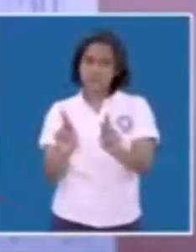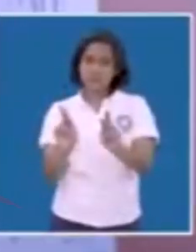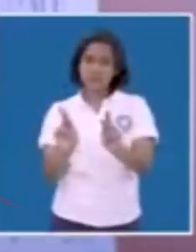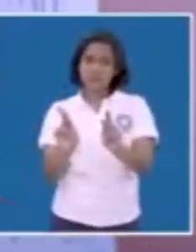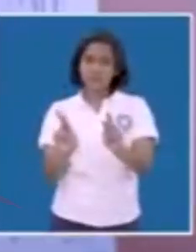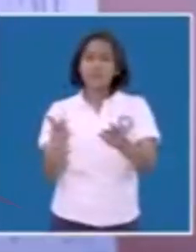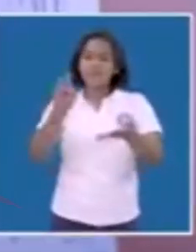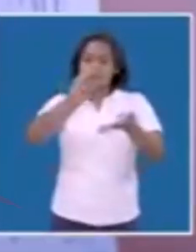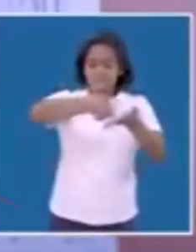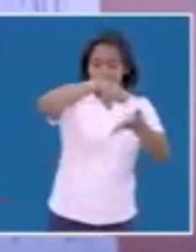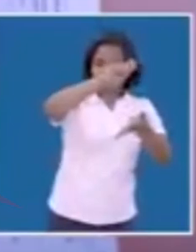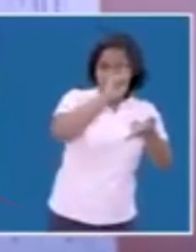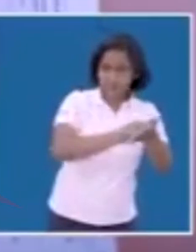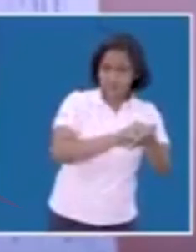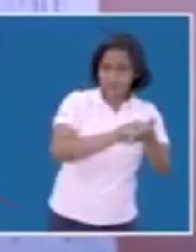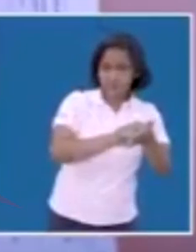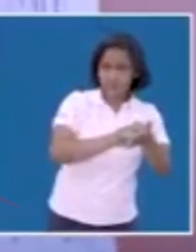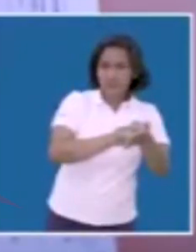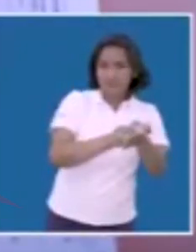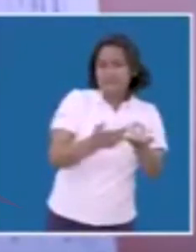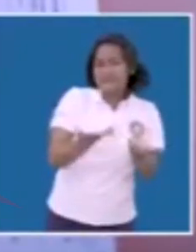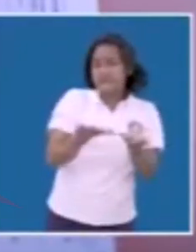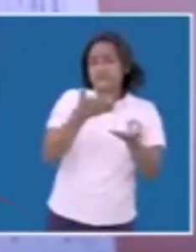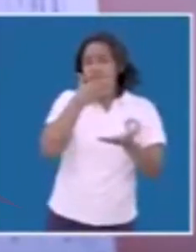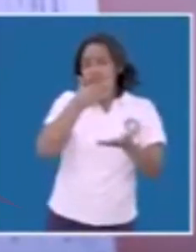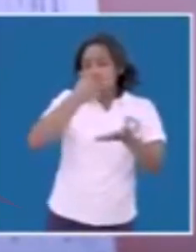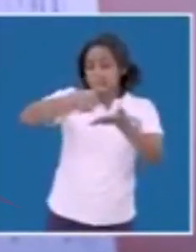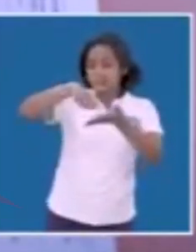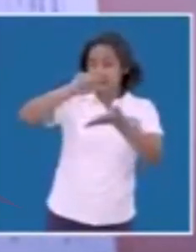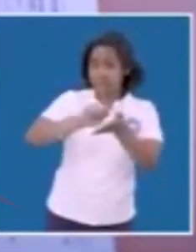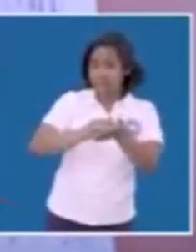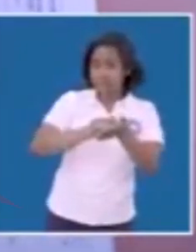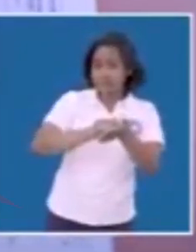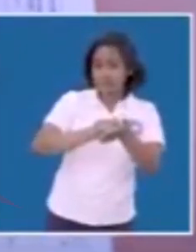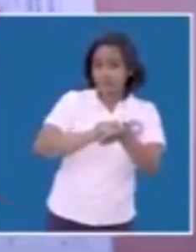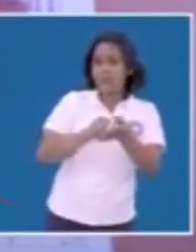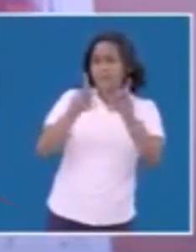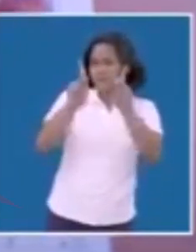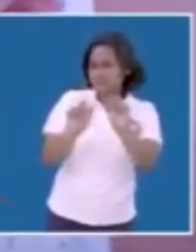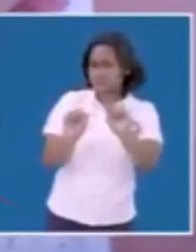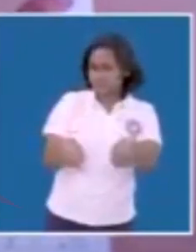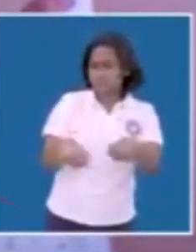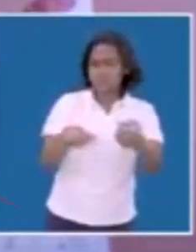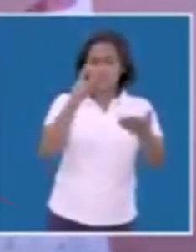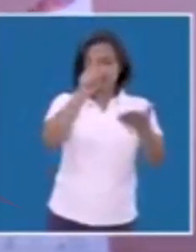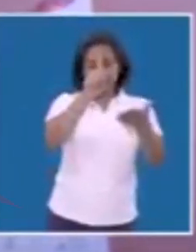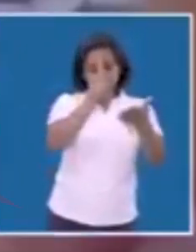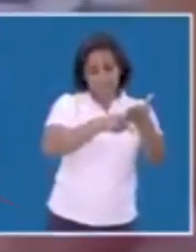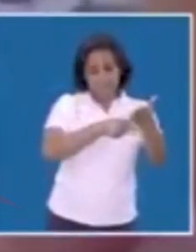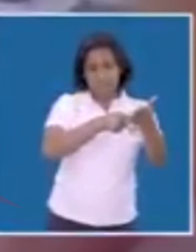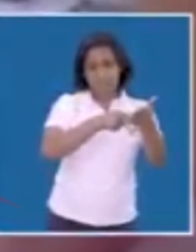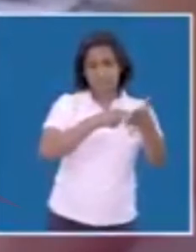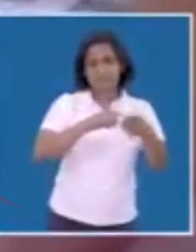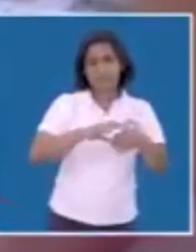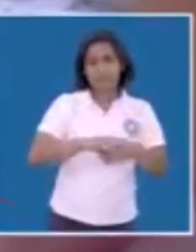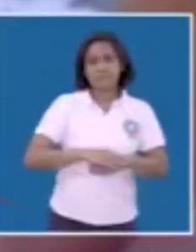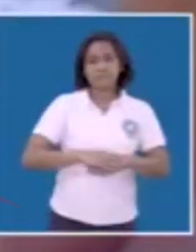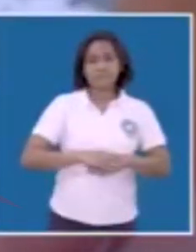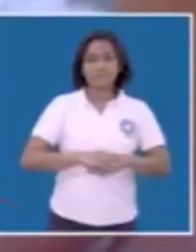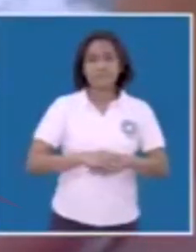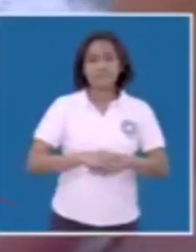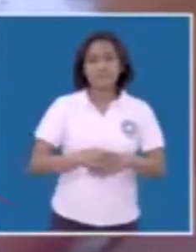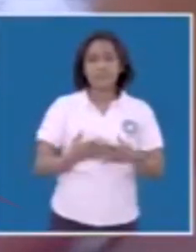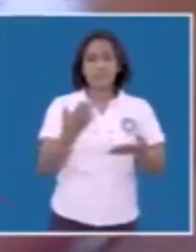la primera o primer miembro 13 mil 459 más 13 mil 459 suplentes y en la